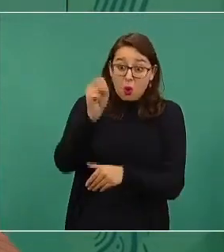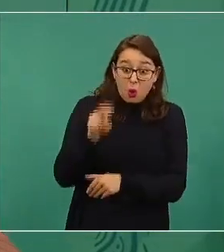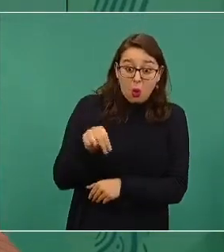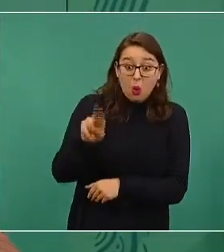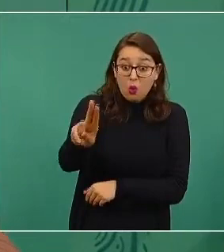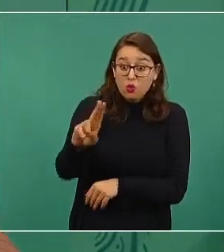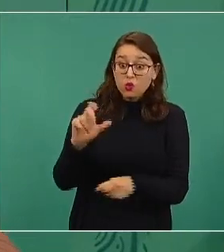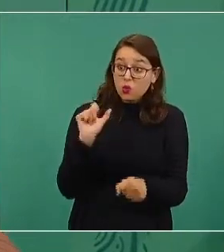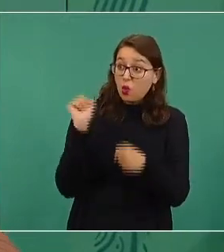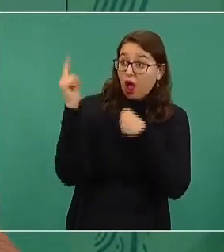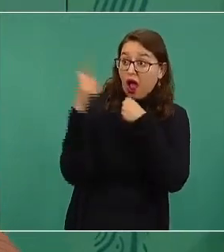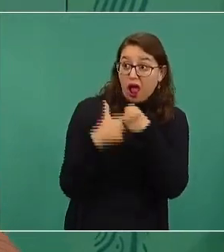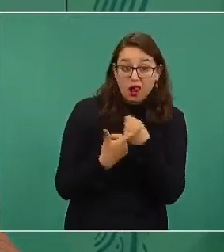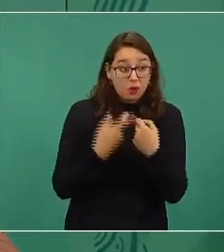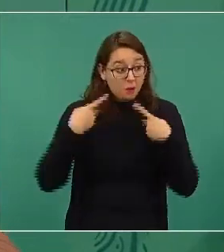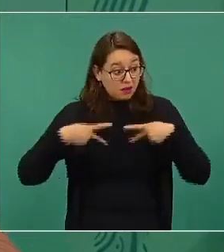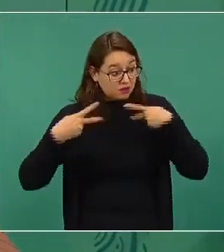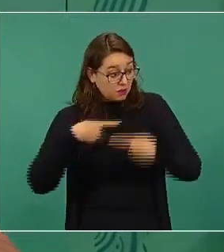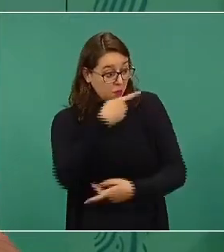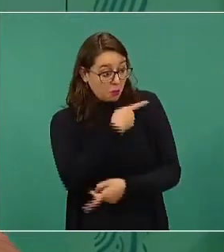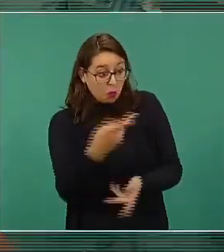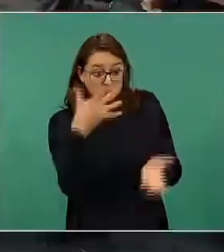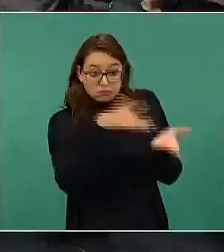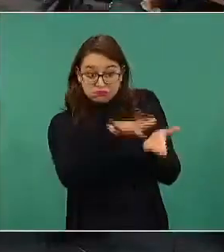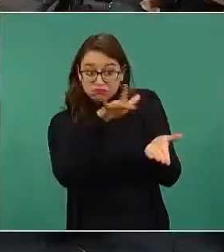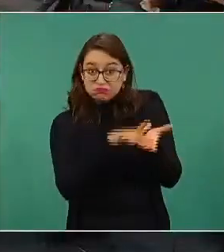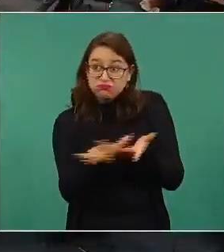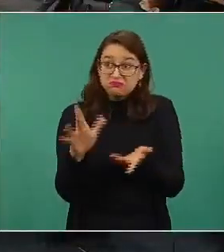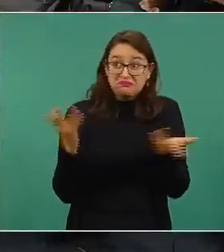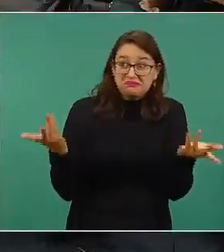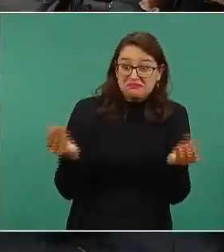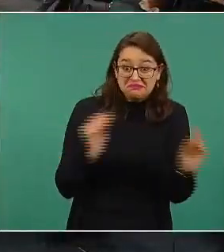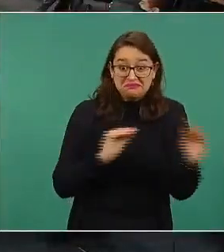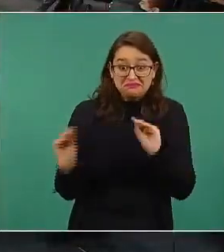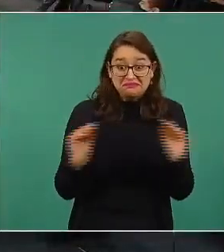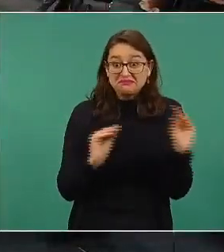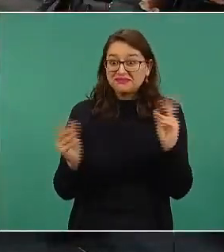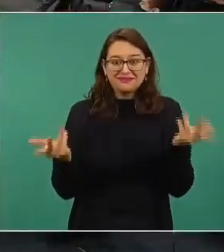por los pobres de la tierra. Y esto es algo